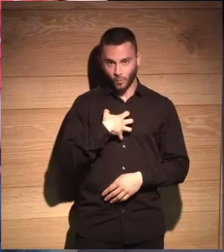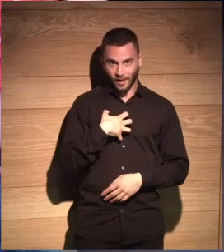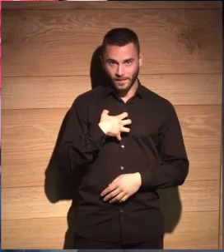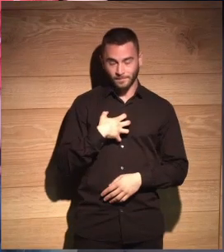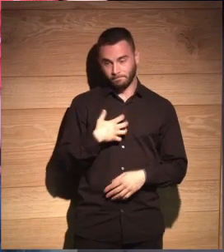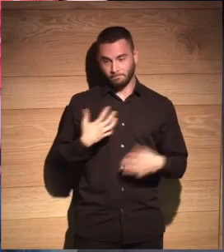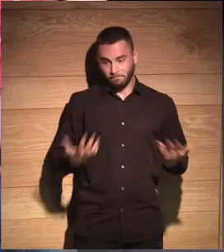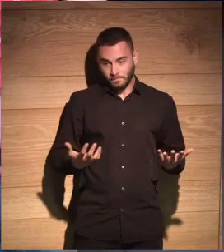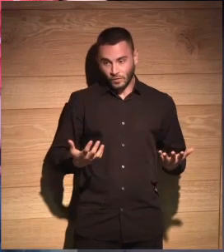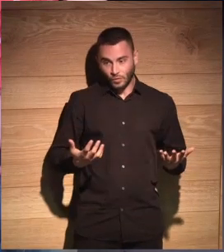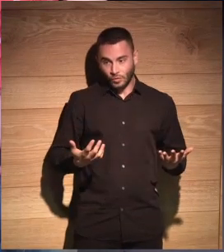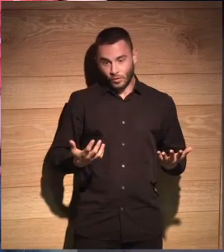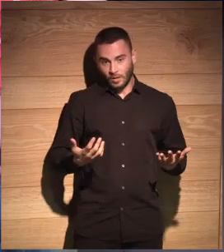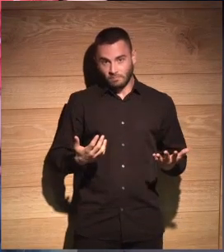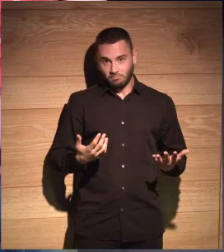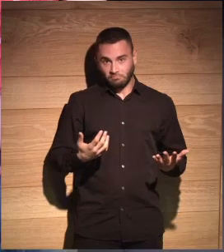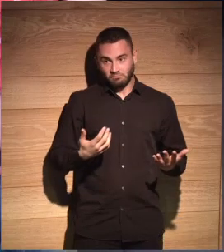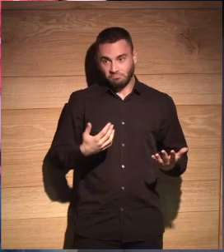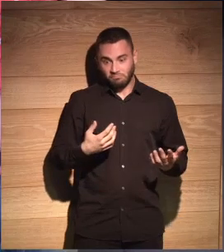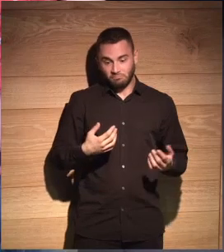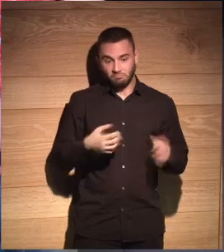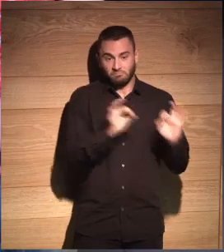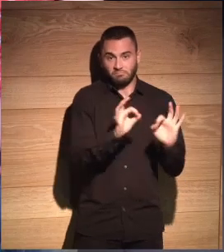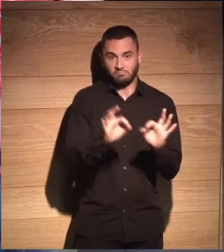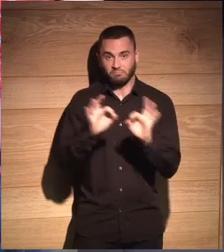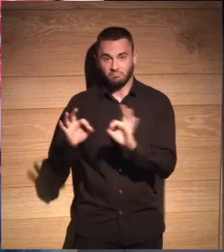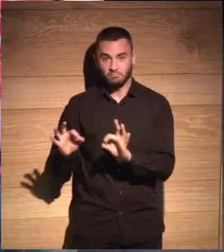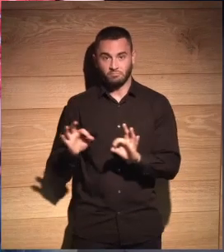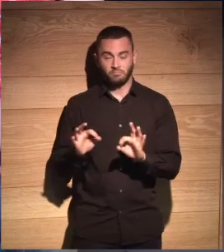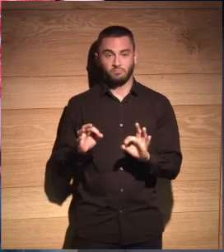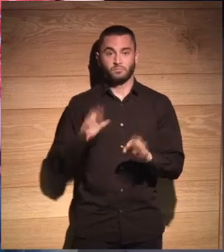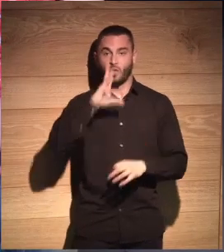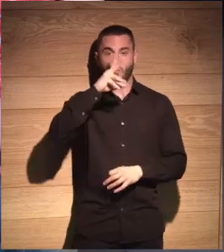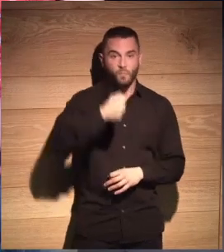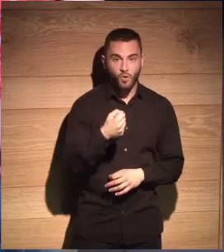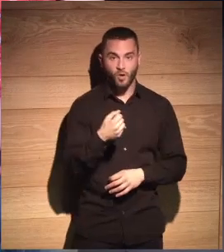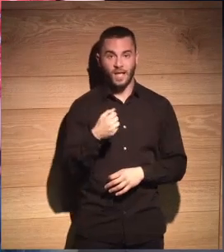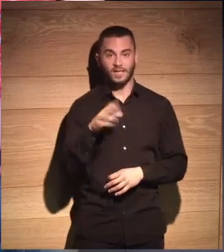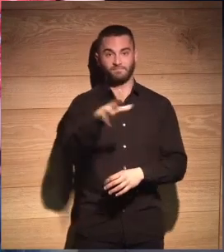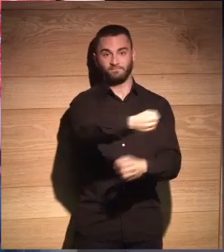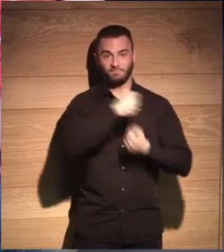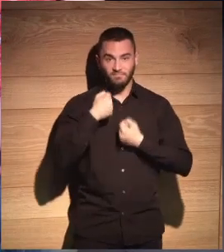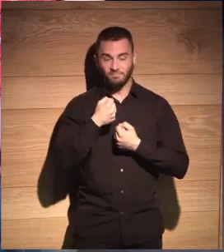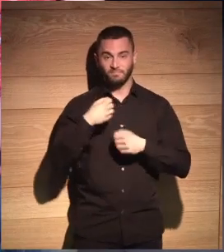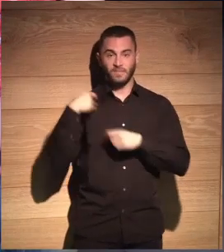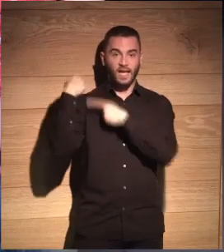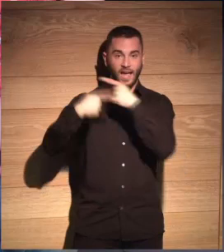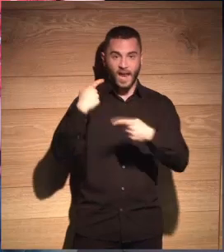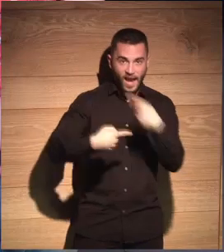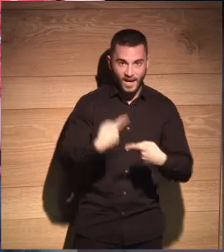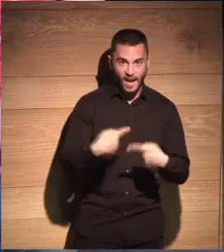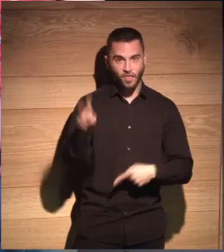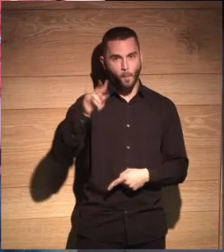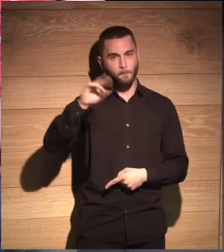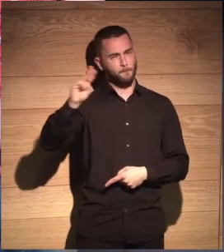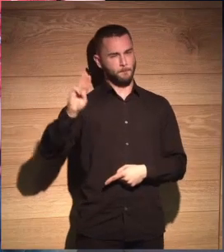y como digo, pues eso, fueron viniendo así, Caza de Brujas, la generación Beat, todo eso que va construyendo un